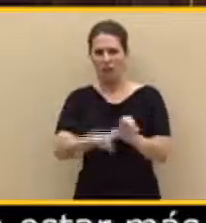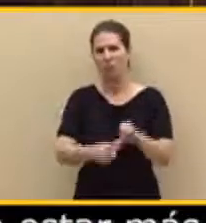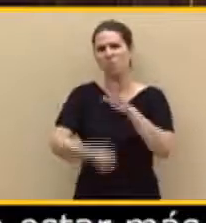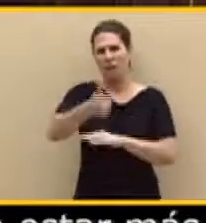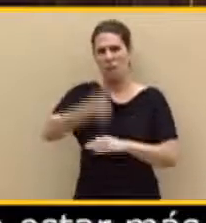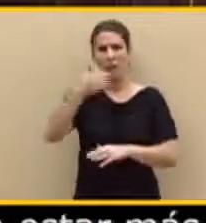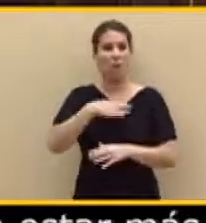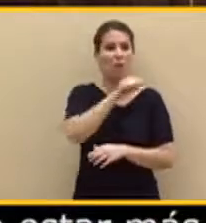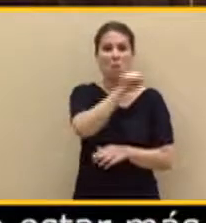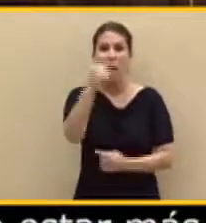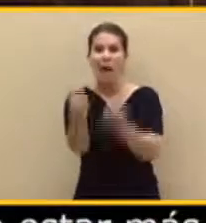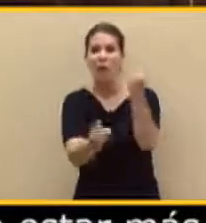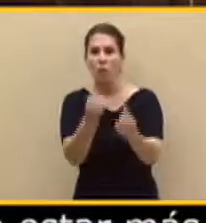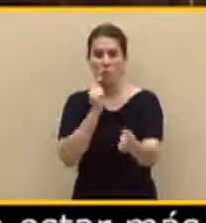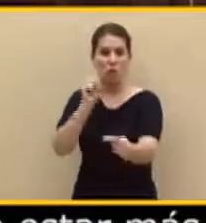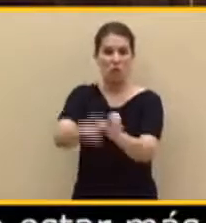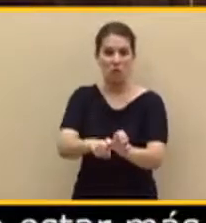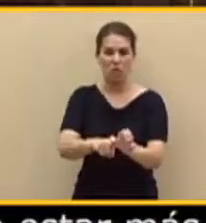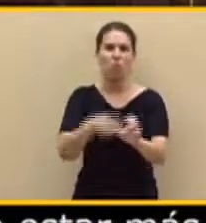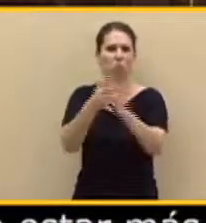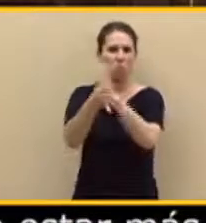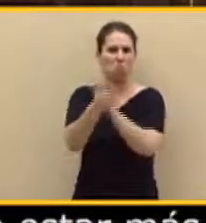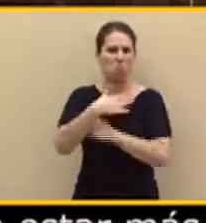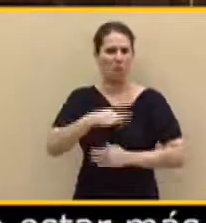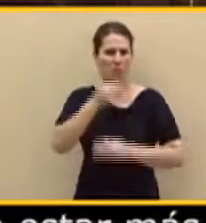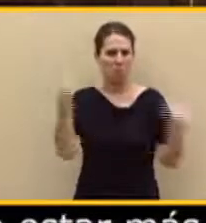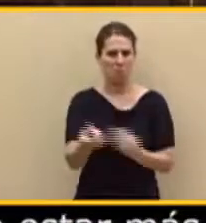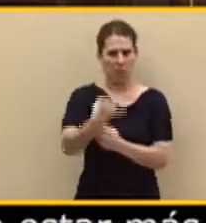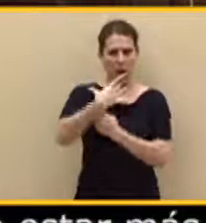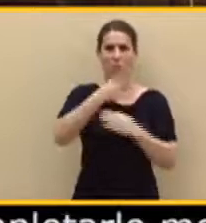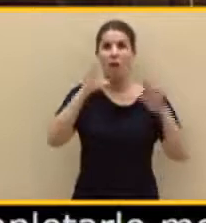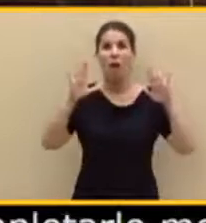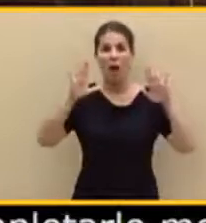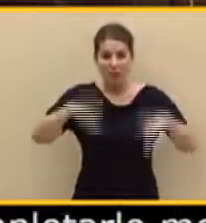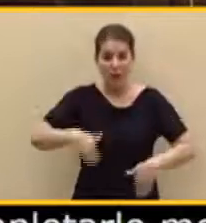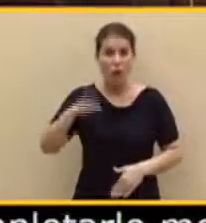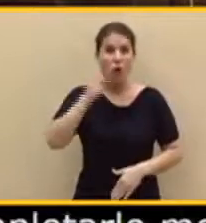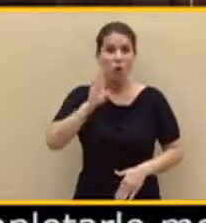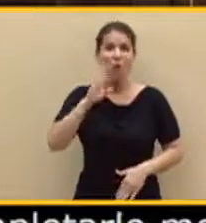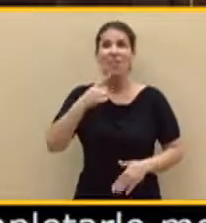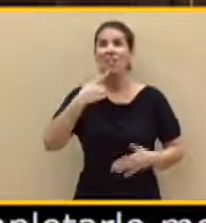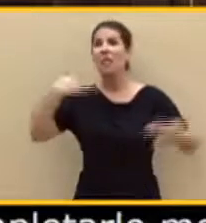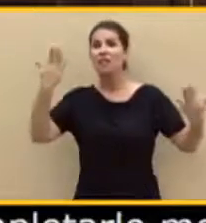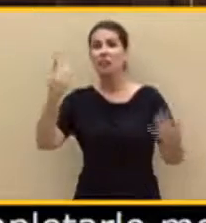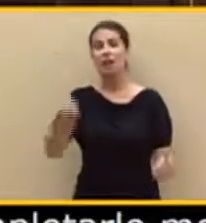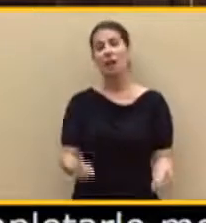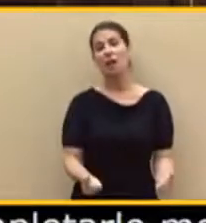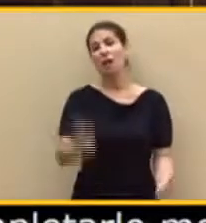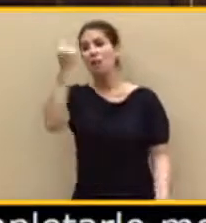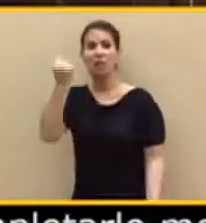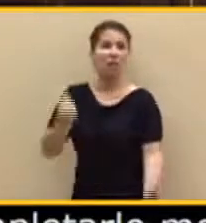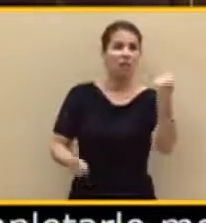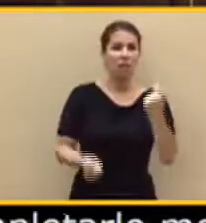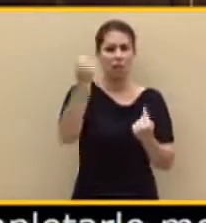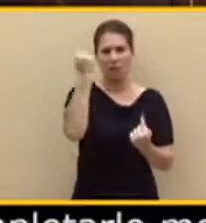pudiera completarlo mejor que yo. Pero, señorías, decir que la corrupción es una cosa de casos aislados es simplemente